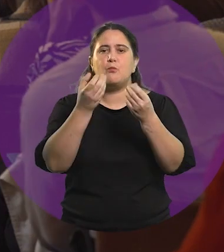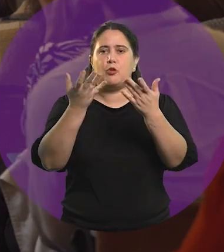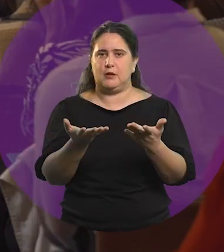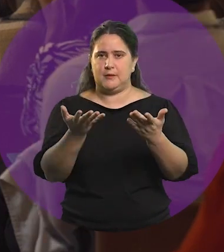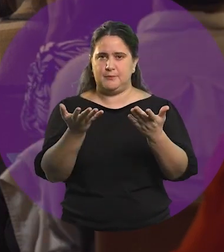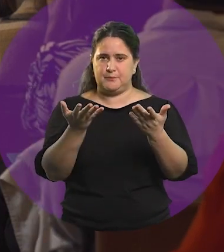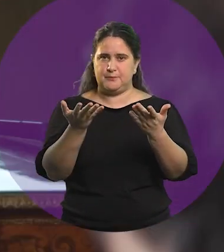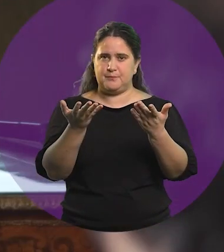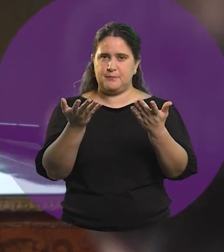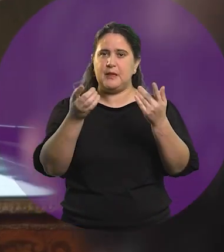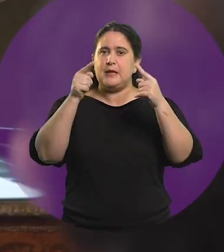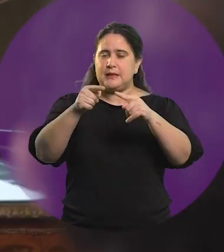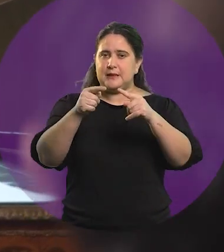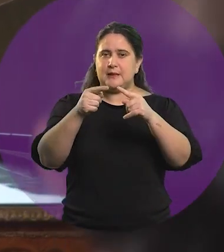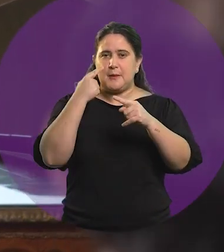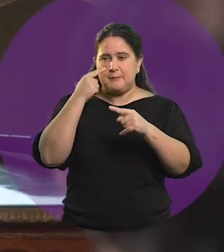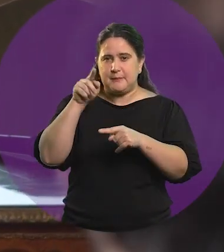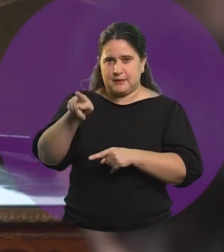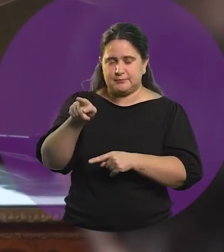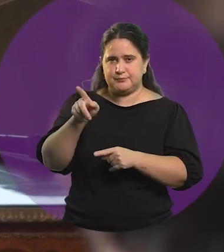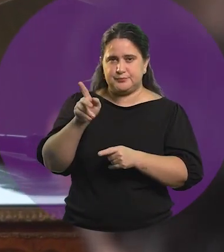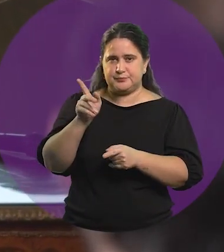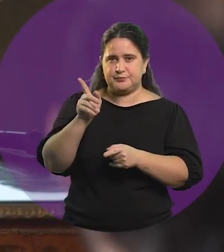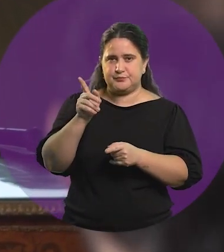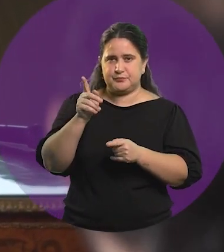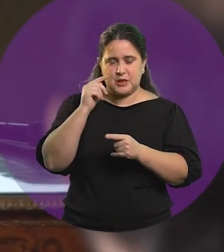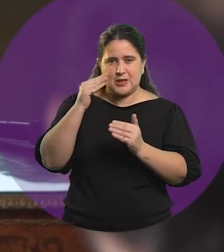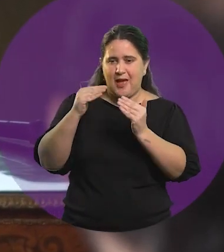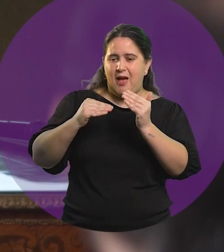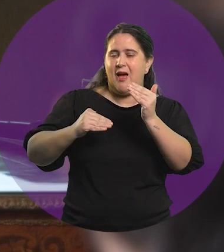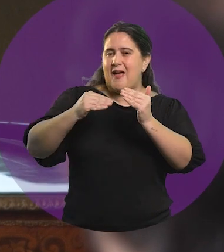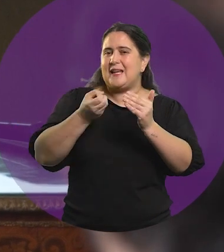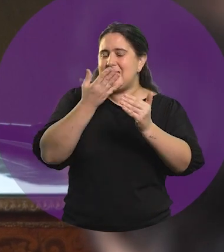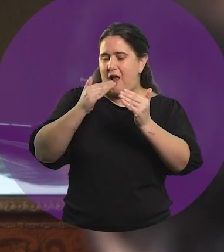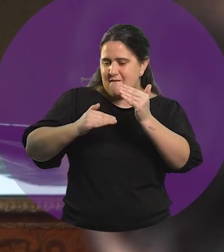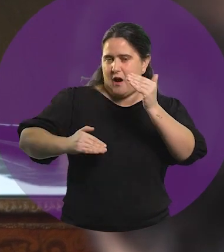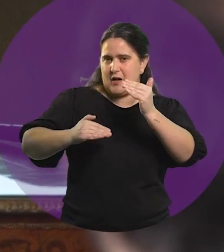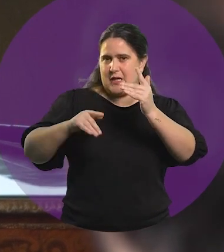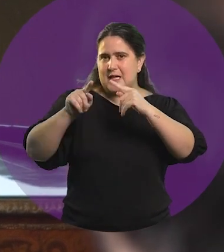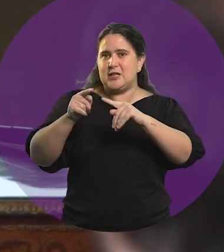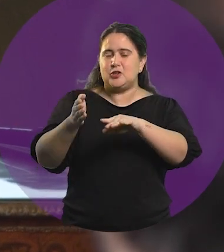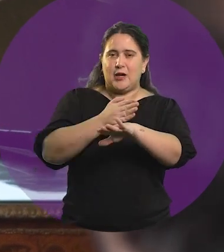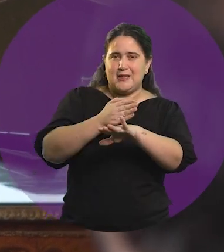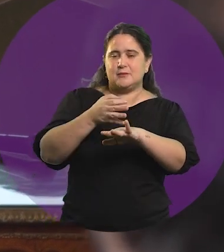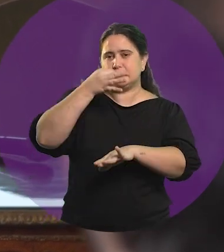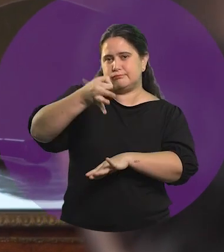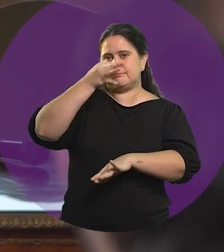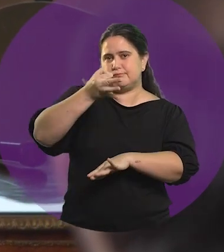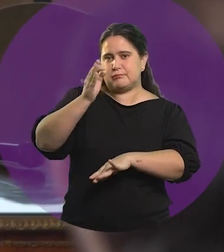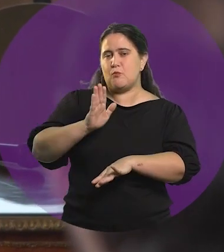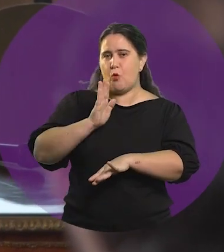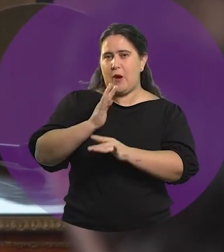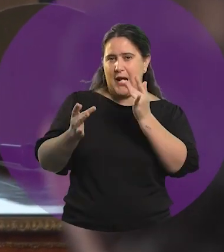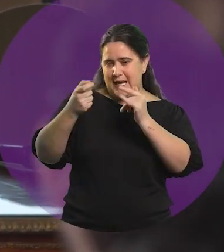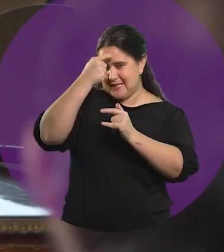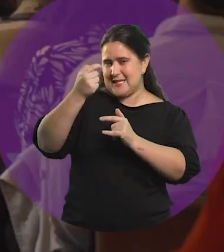Porque esta brecha, miren hacia dónde está yendo la brecha de género acá. Esto no la veo Elisa, pero una de las conferencias de mujeres en